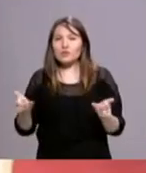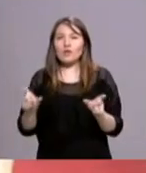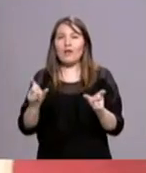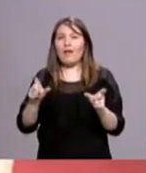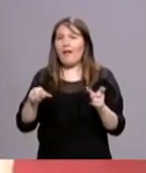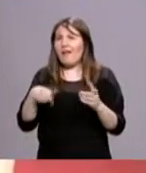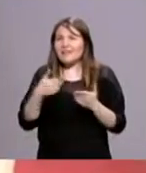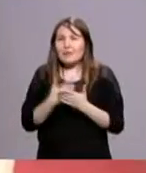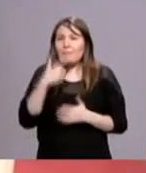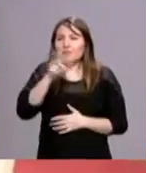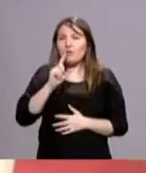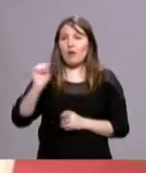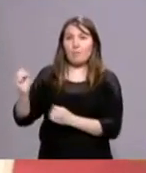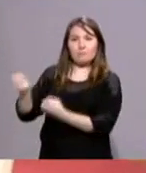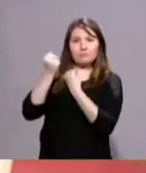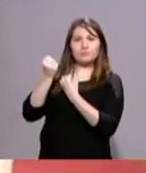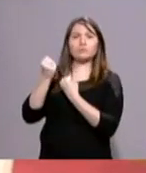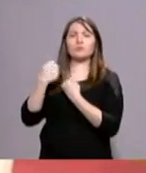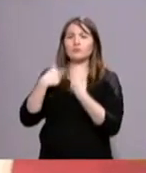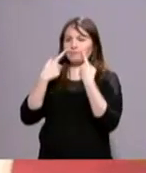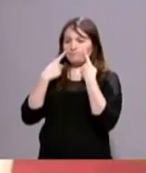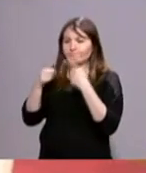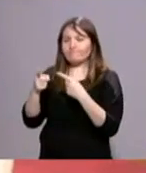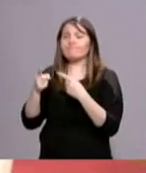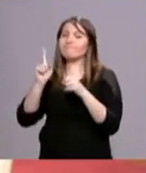incluso en el que me rechaza, que es mi hermano.